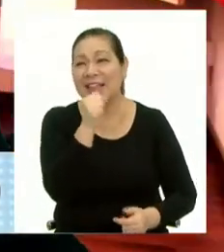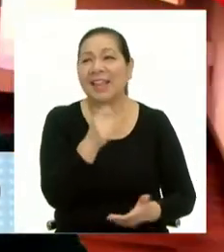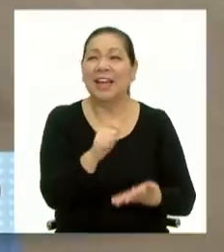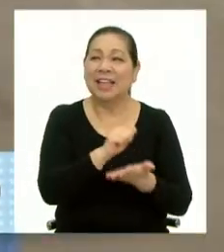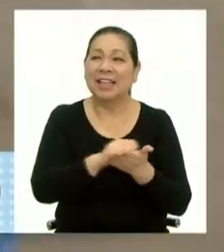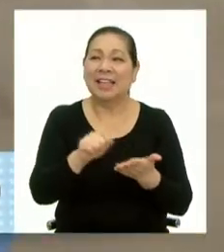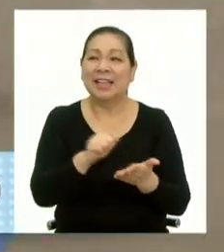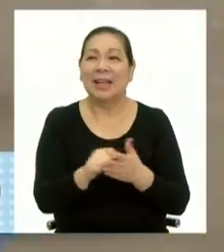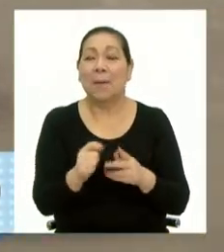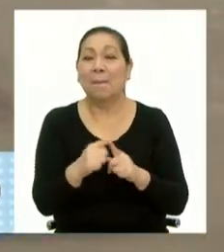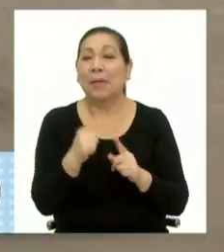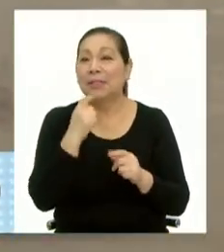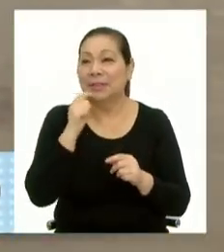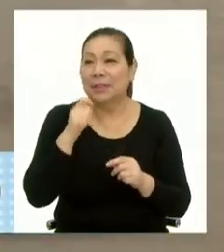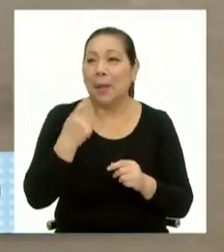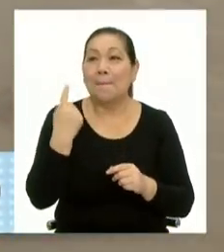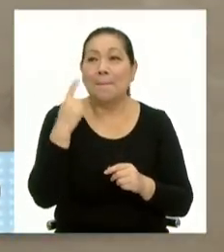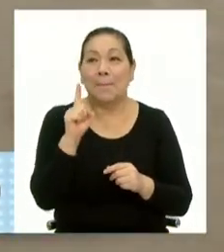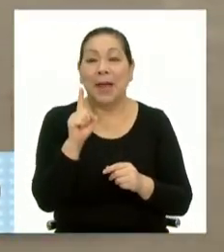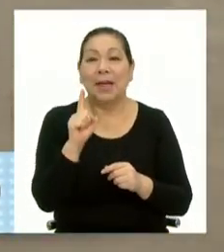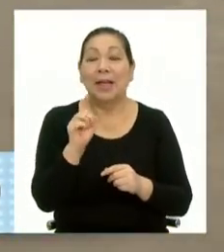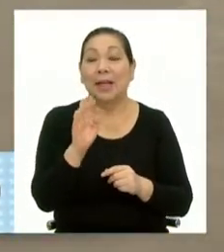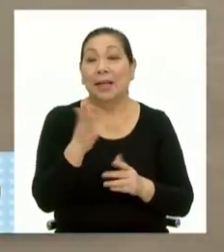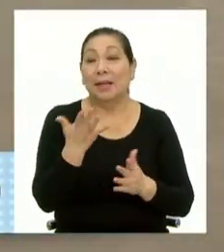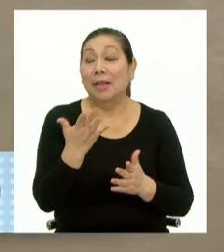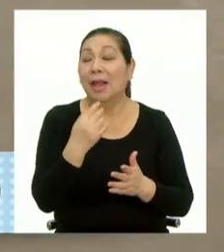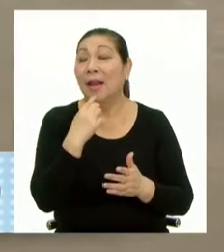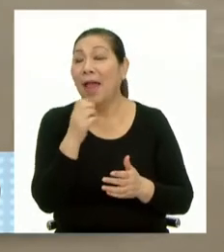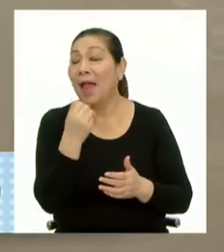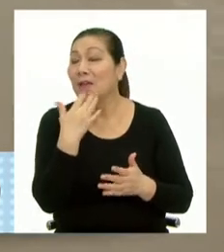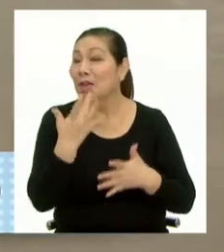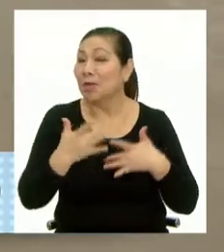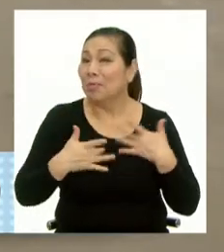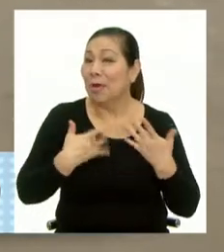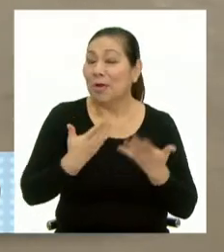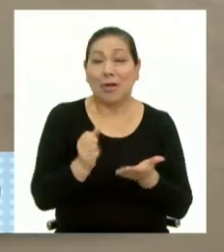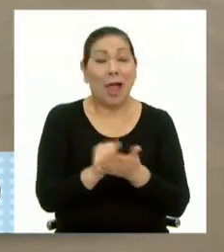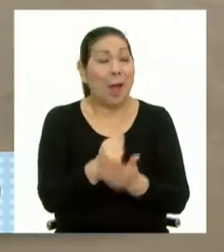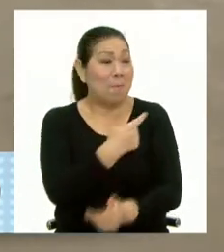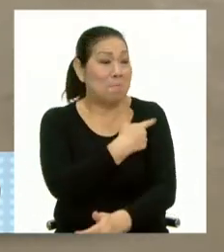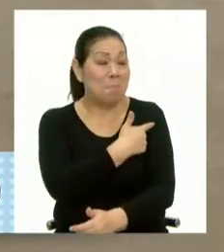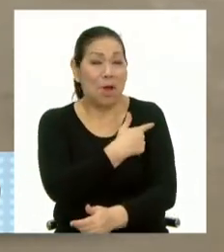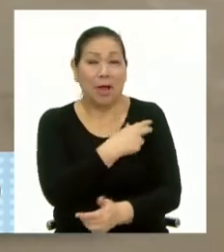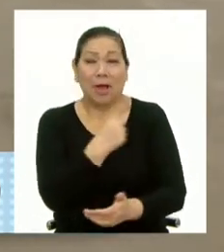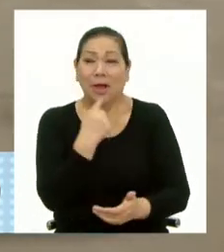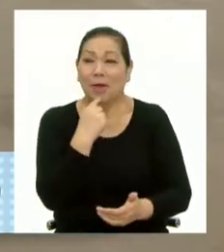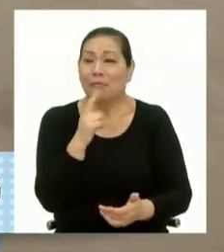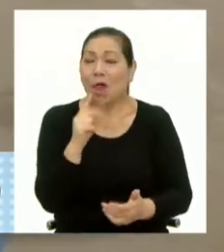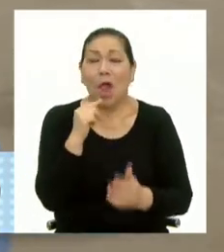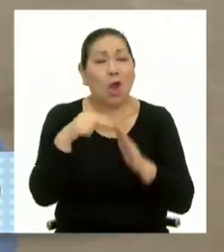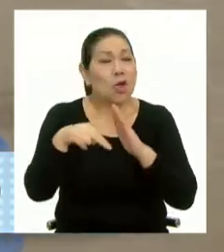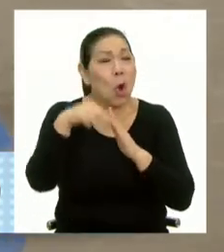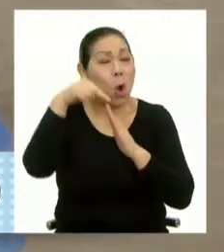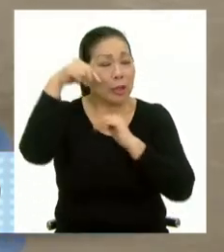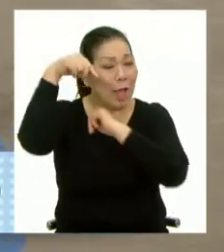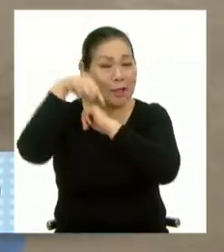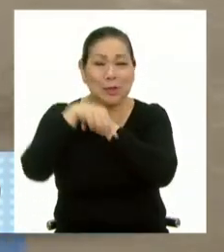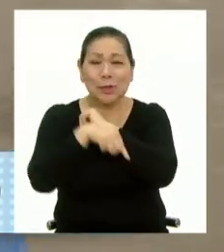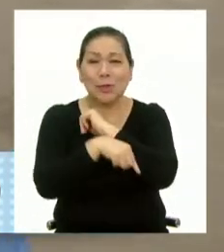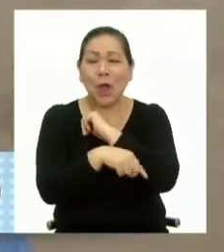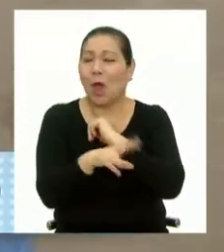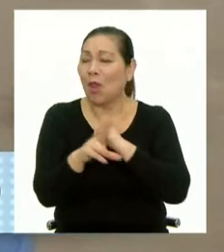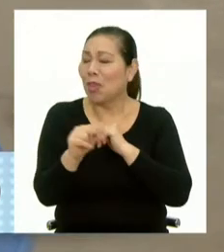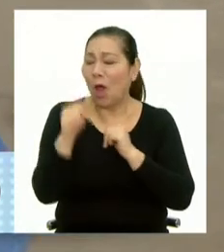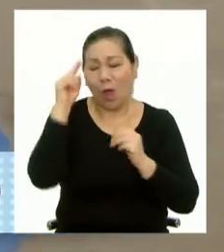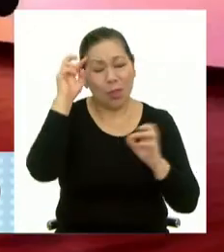composición. Decisión para sin COVID vivir. Están vacunando de norte a sur. No